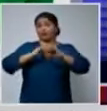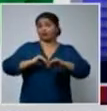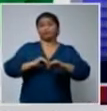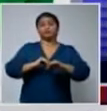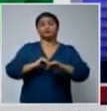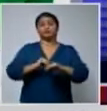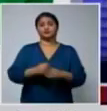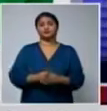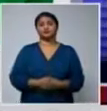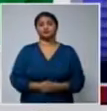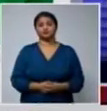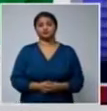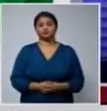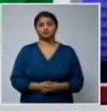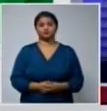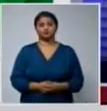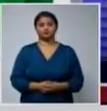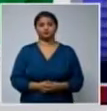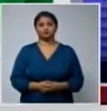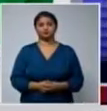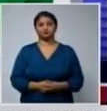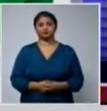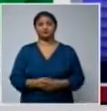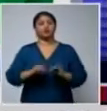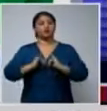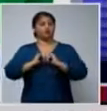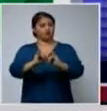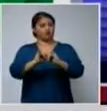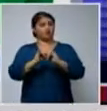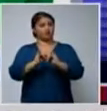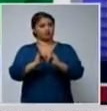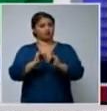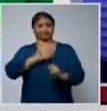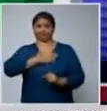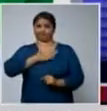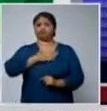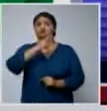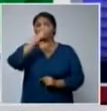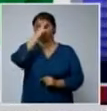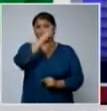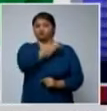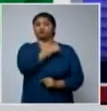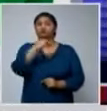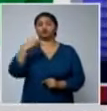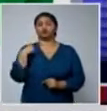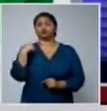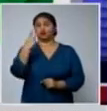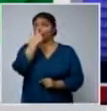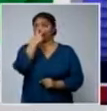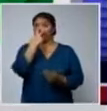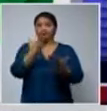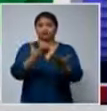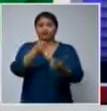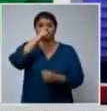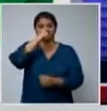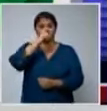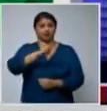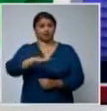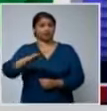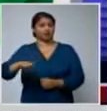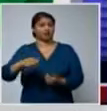una información que nos brindaba la doctora Lisset, responsable de pediatría en nuestro ministerio,